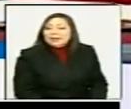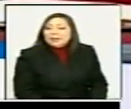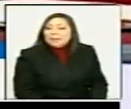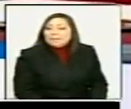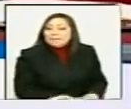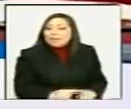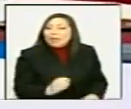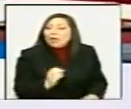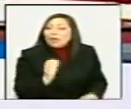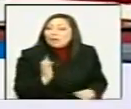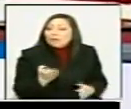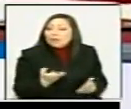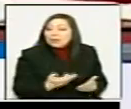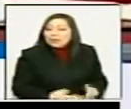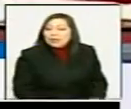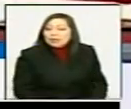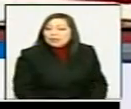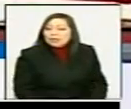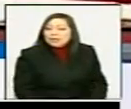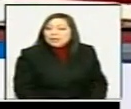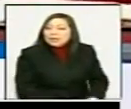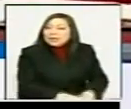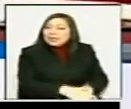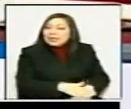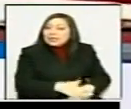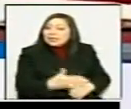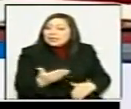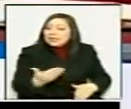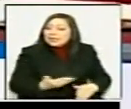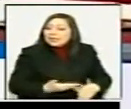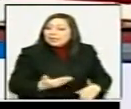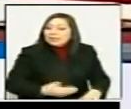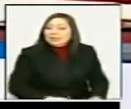a un foro sobre gestión por resultados